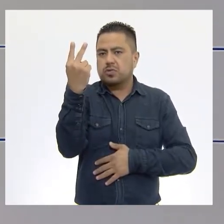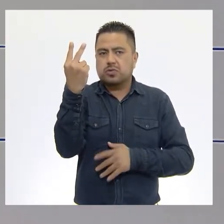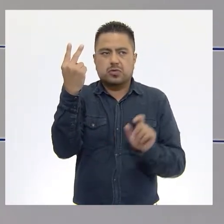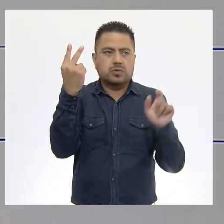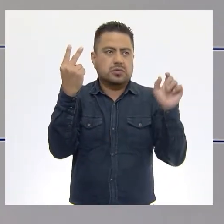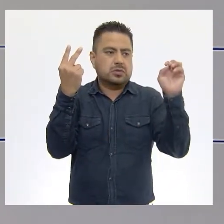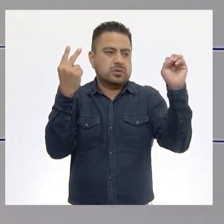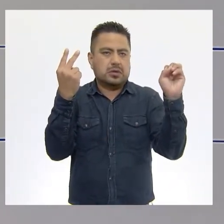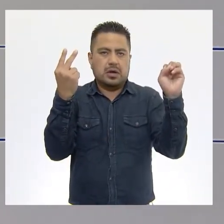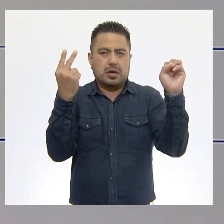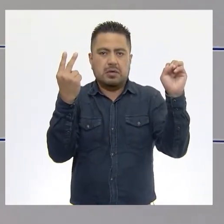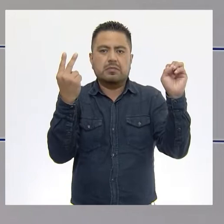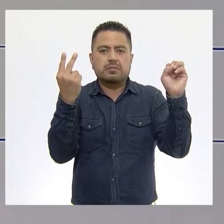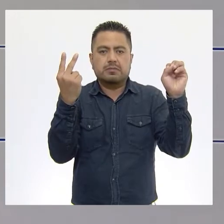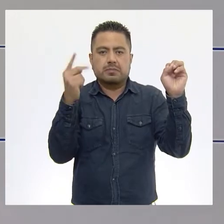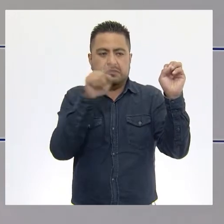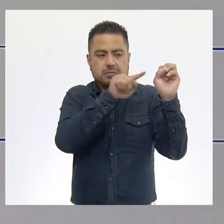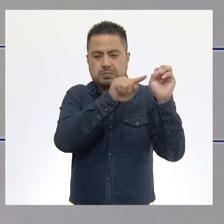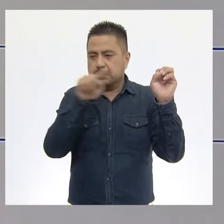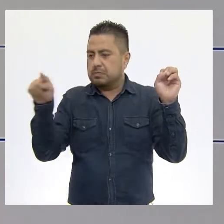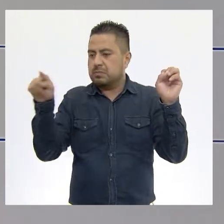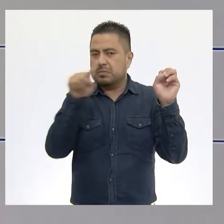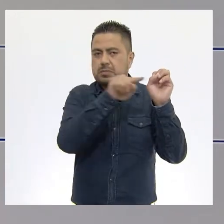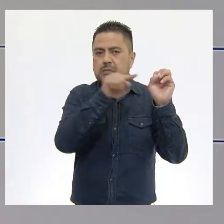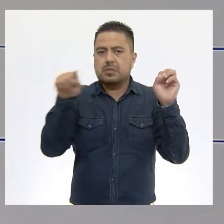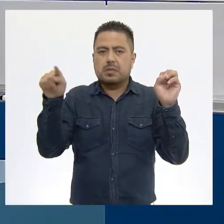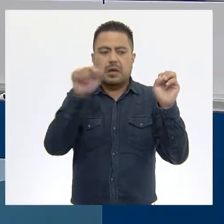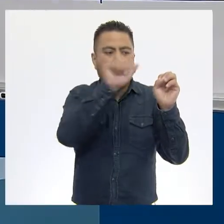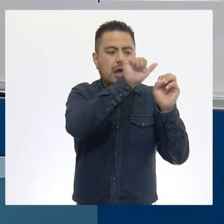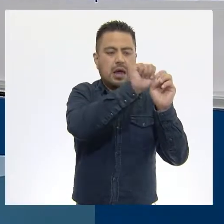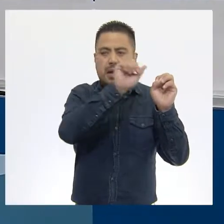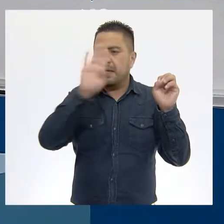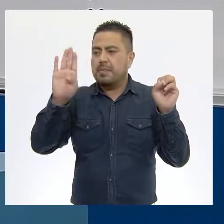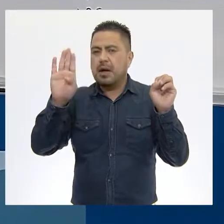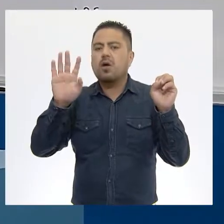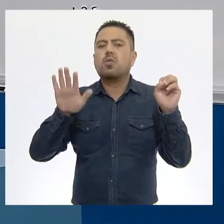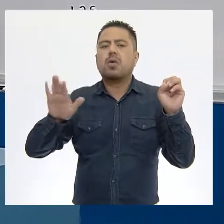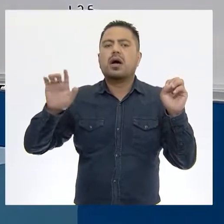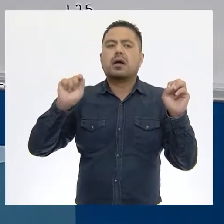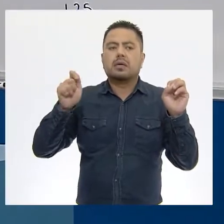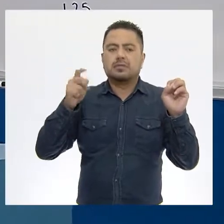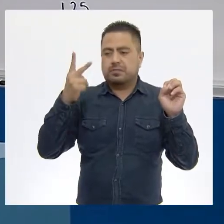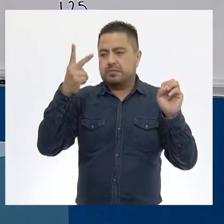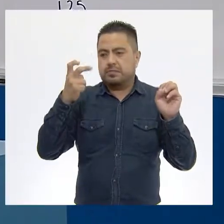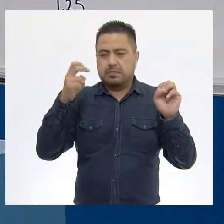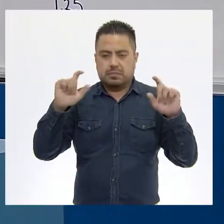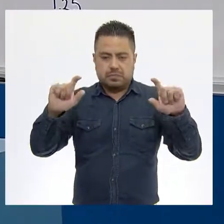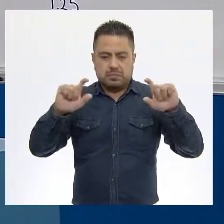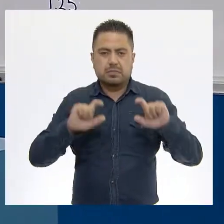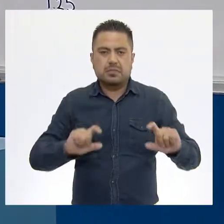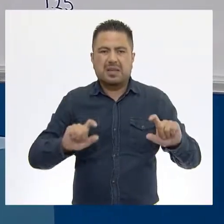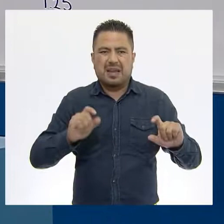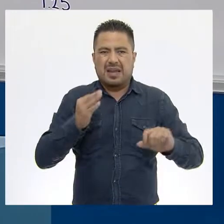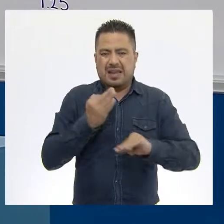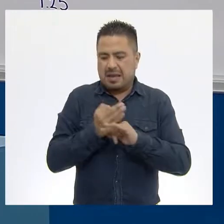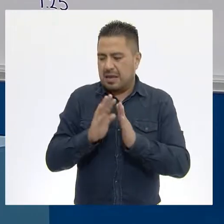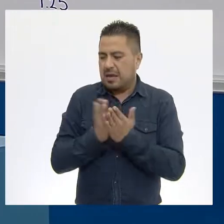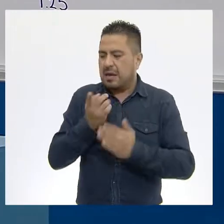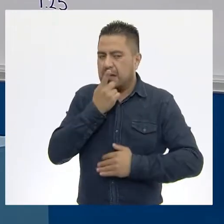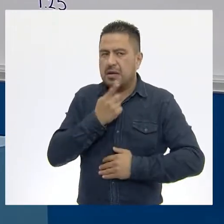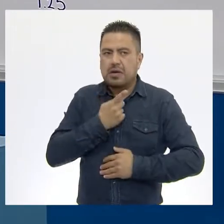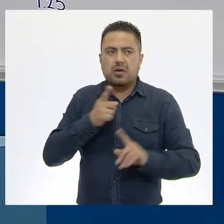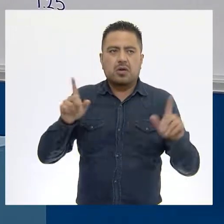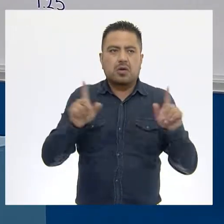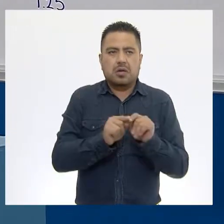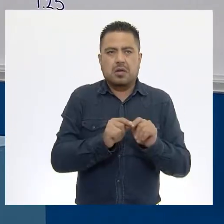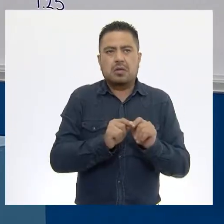y en esta recta vamos a encontrar los incisos A y B. Ajá. En esta segunda tenemos marcado, como bien ahí en el libro de texto,